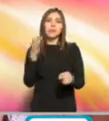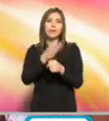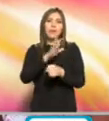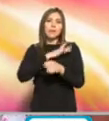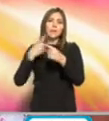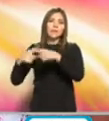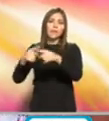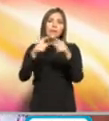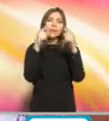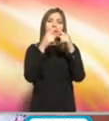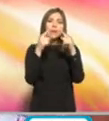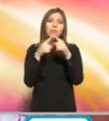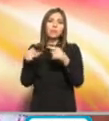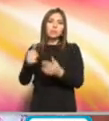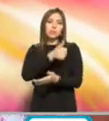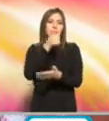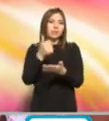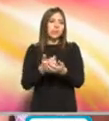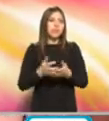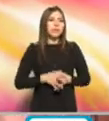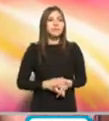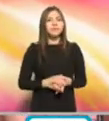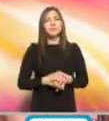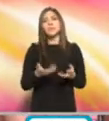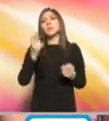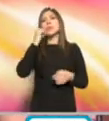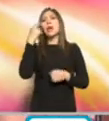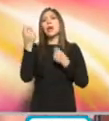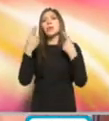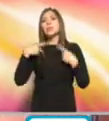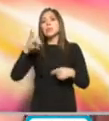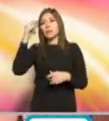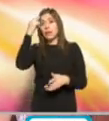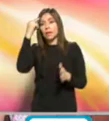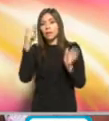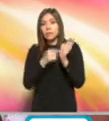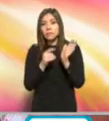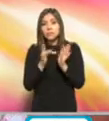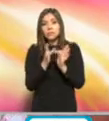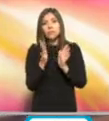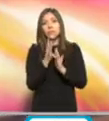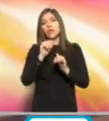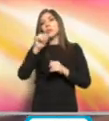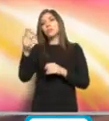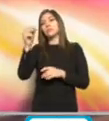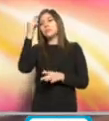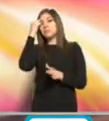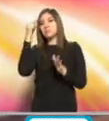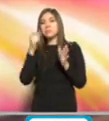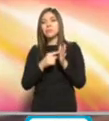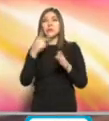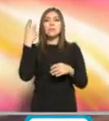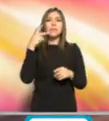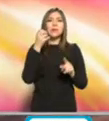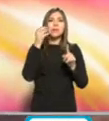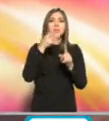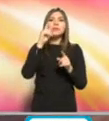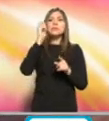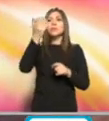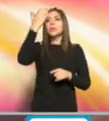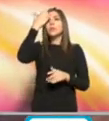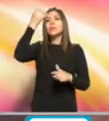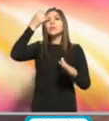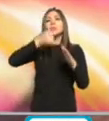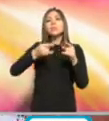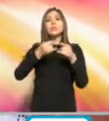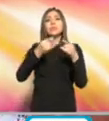de nuestra ciudad. Sí, porque no importa que seamos creyentes o no creyentes. Aquí el final, el objetivo de esto es conocer nuestra historia, porque va muy